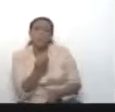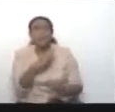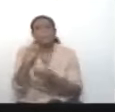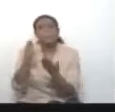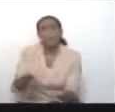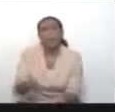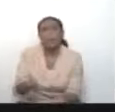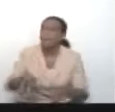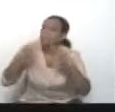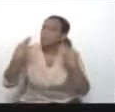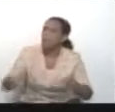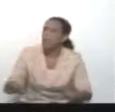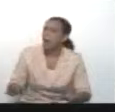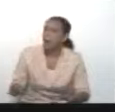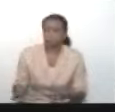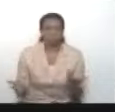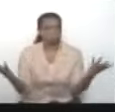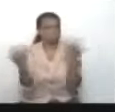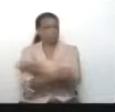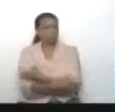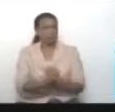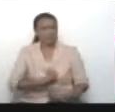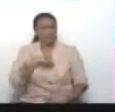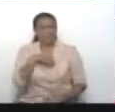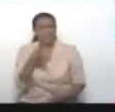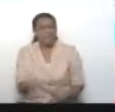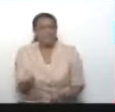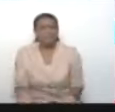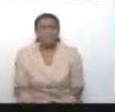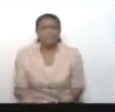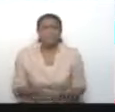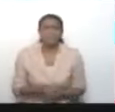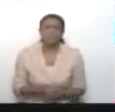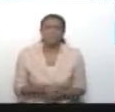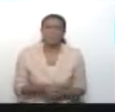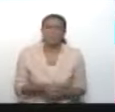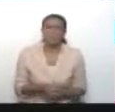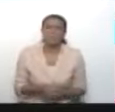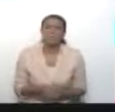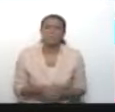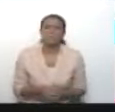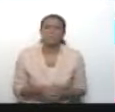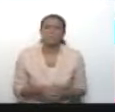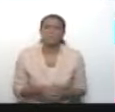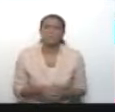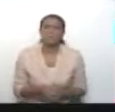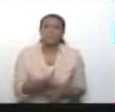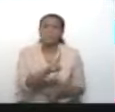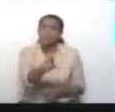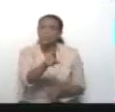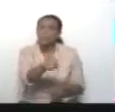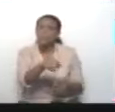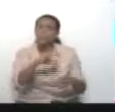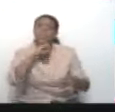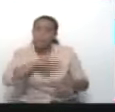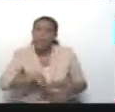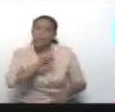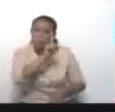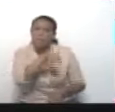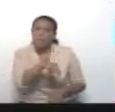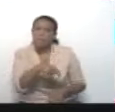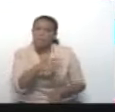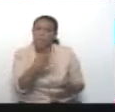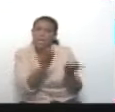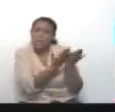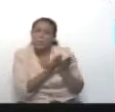muere de muerte natural. El mundo al revés, diría, ¿no? El mundo al revés, diría. Eduardo Galeano, y tú eres historiador también,